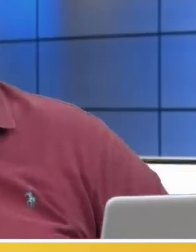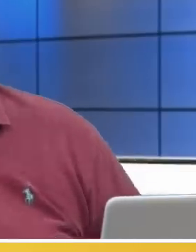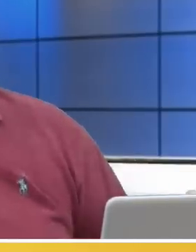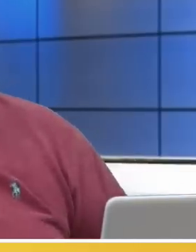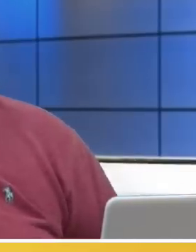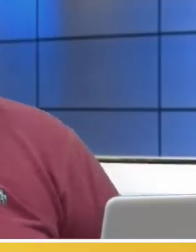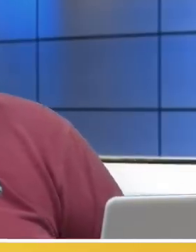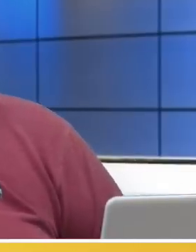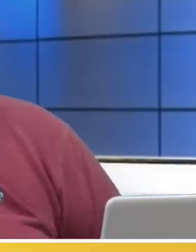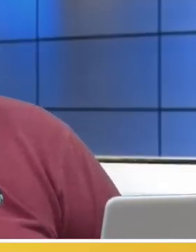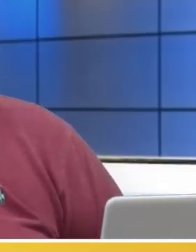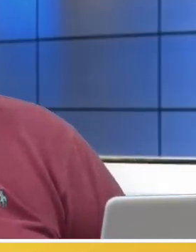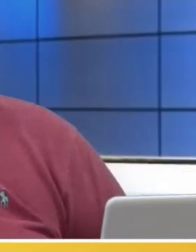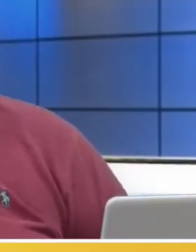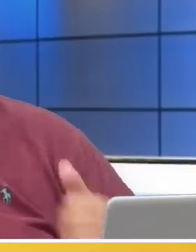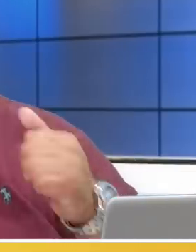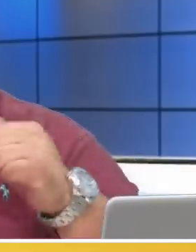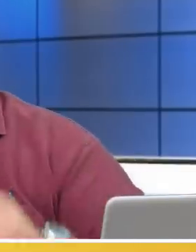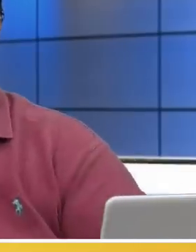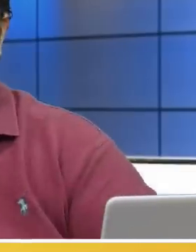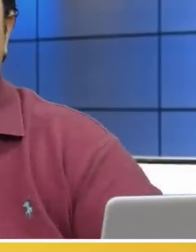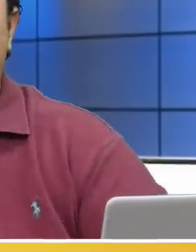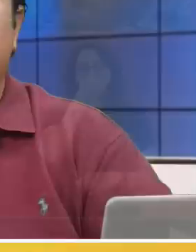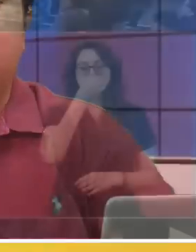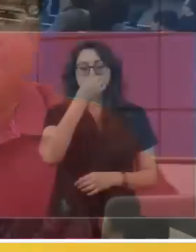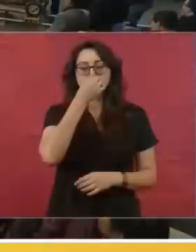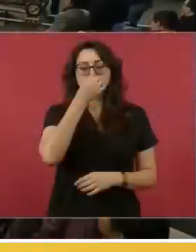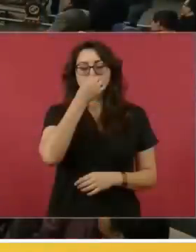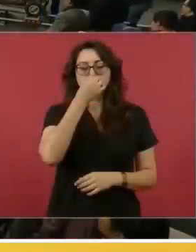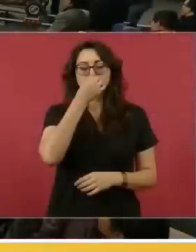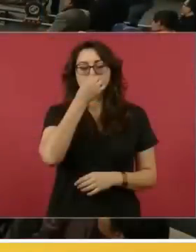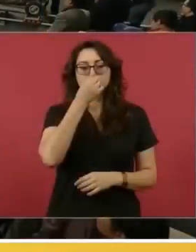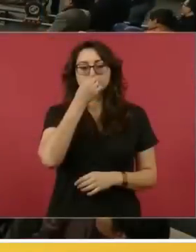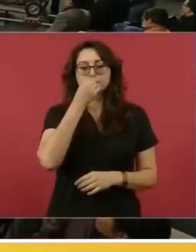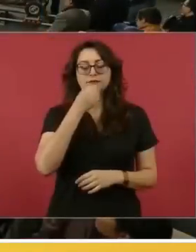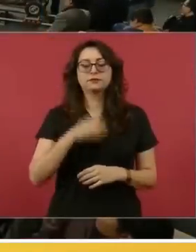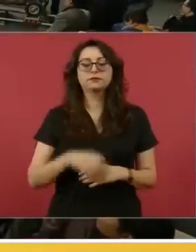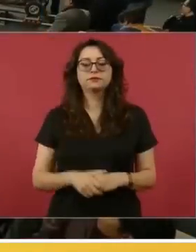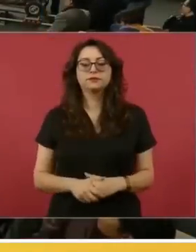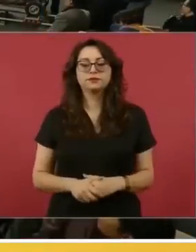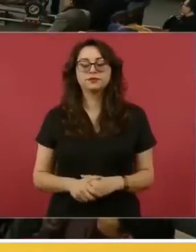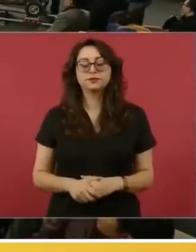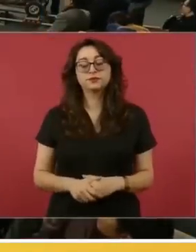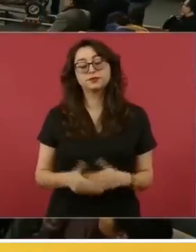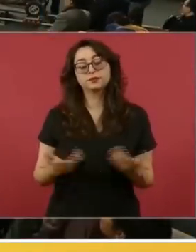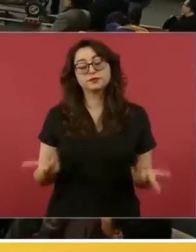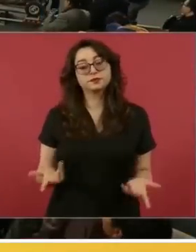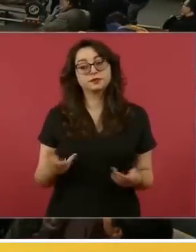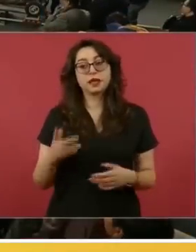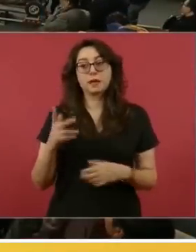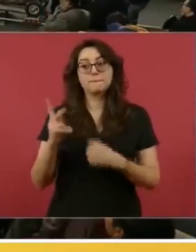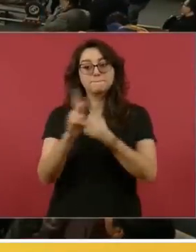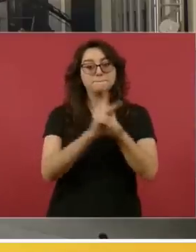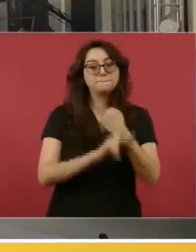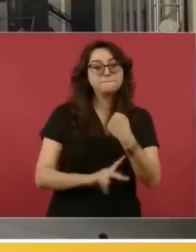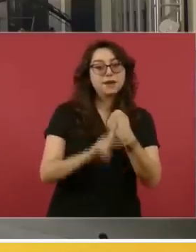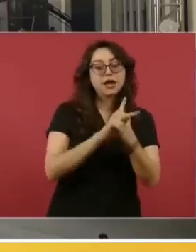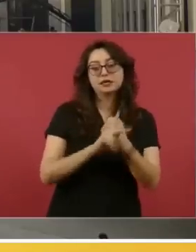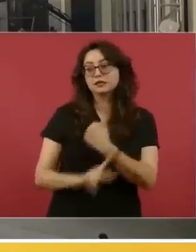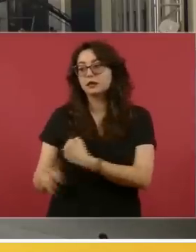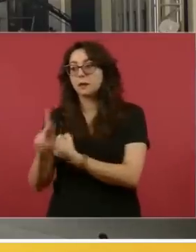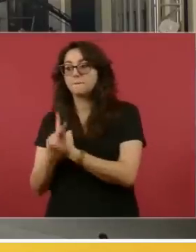como una alternativa vamos a ver lo que dijo el presidente distintas cada país